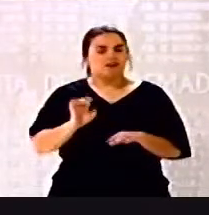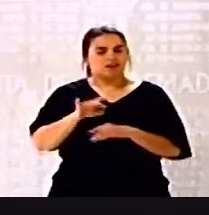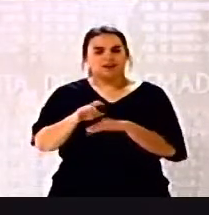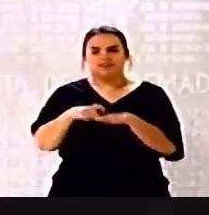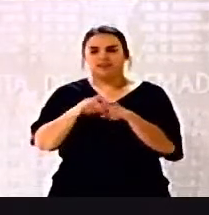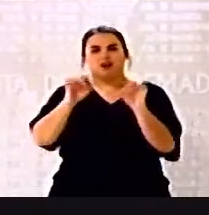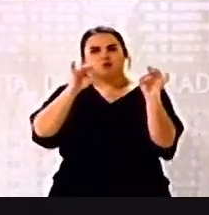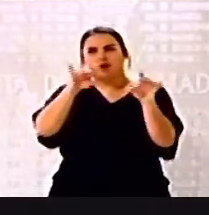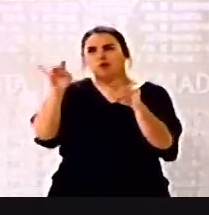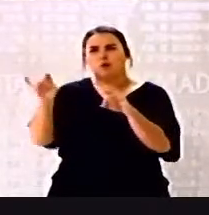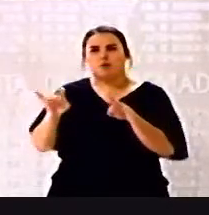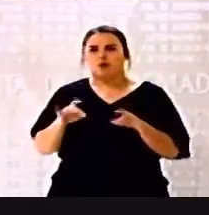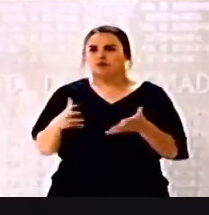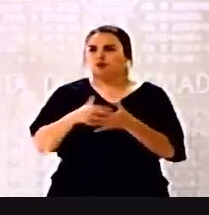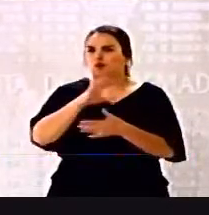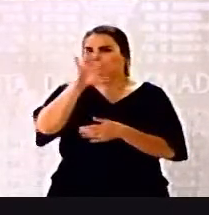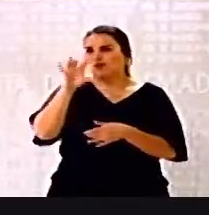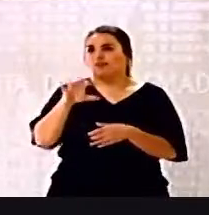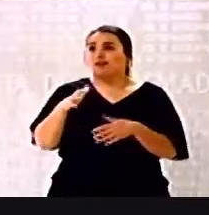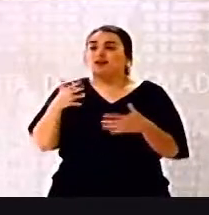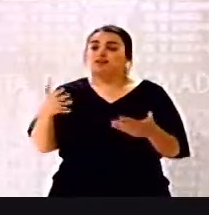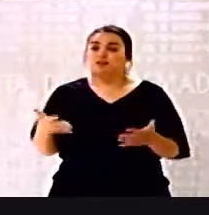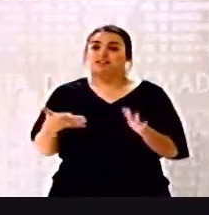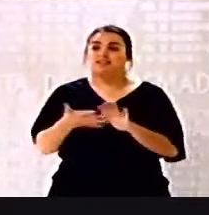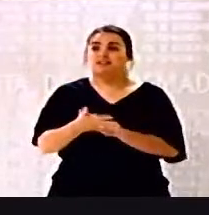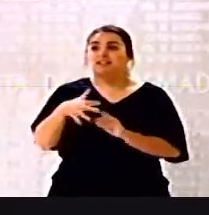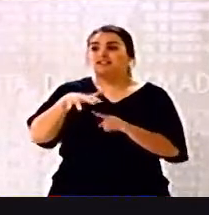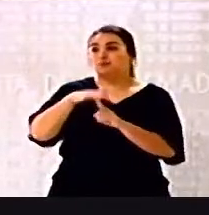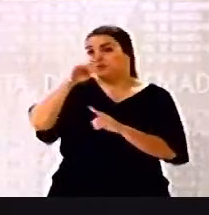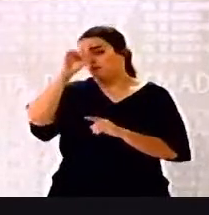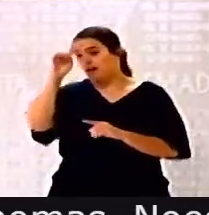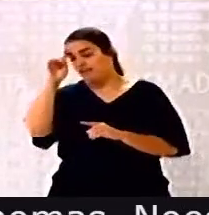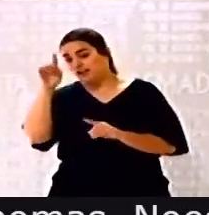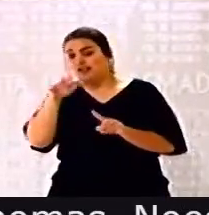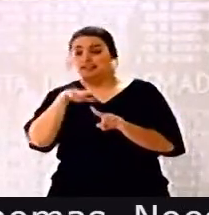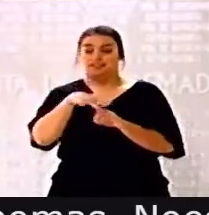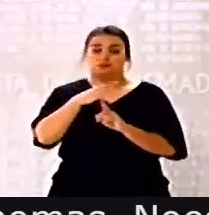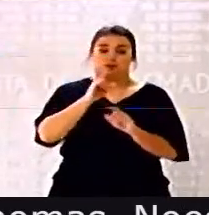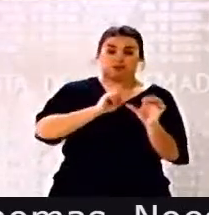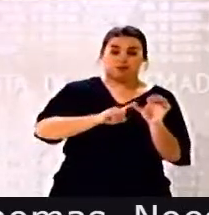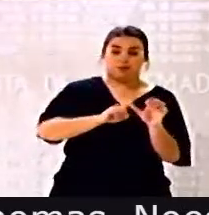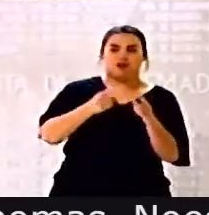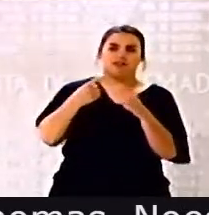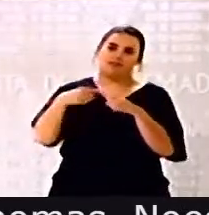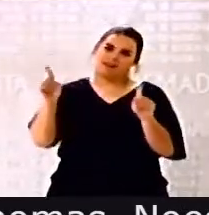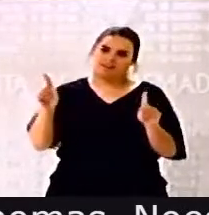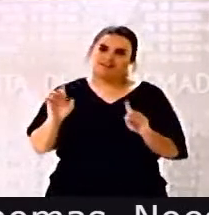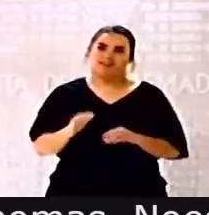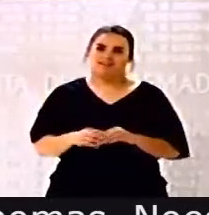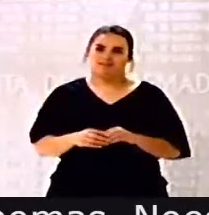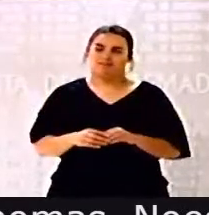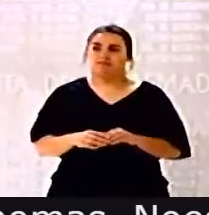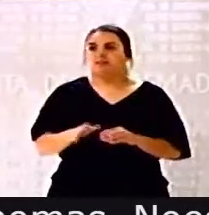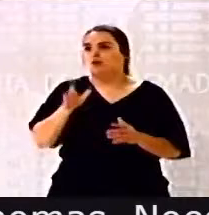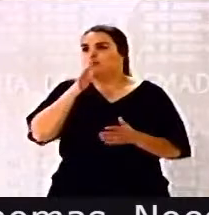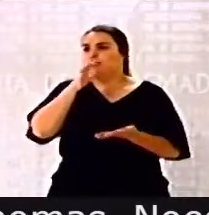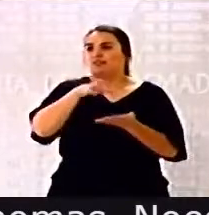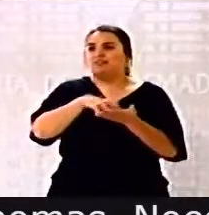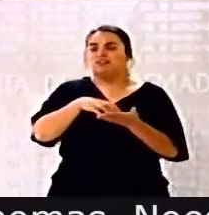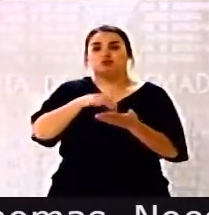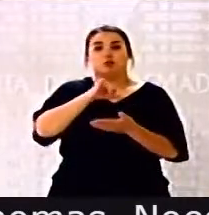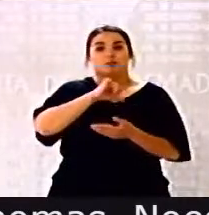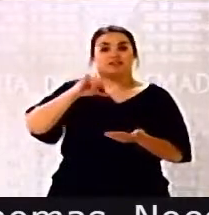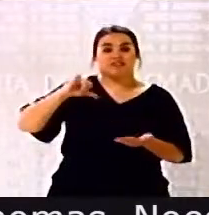todas las comunidades autónomas. Por lo tanto, no es igual la situación de Madrid que la situación de Extremadura, porque ni los centros privados